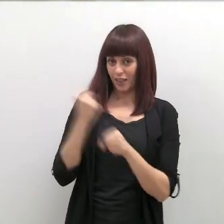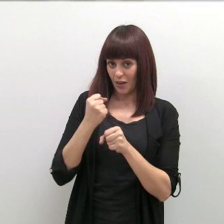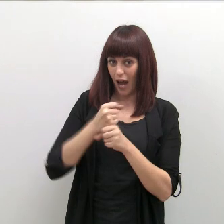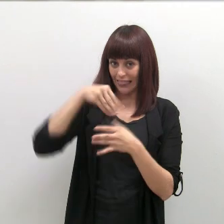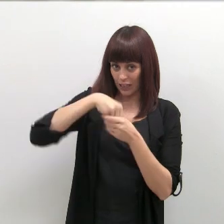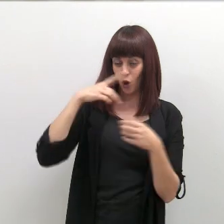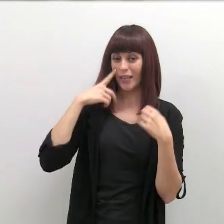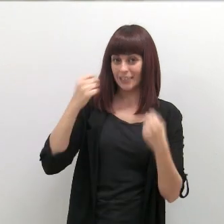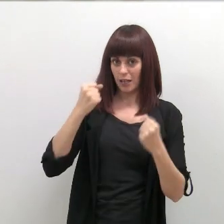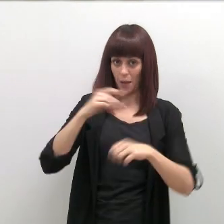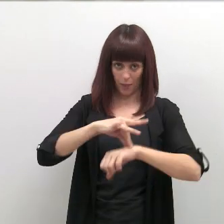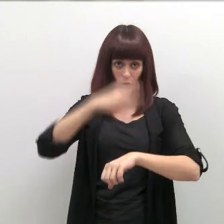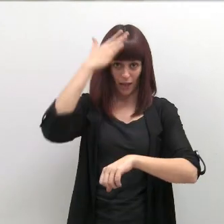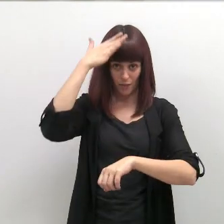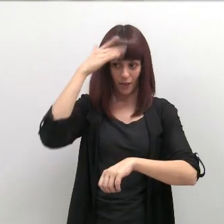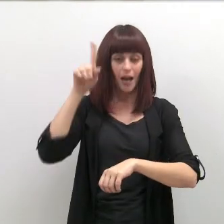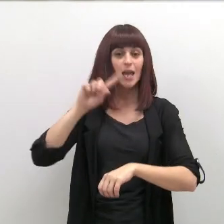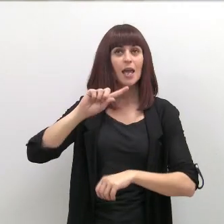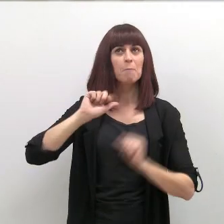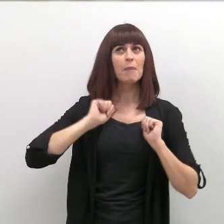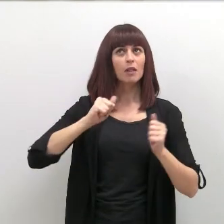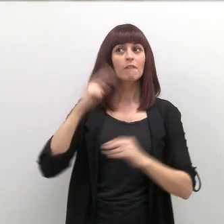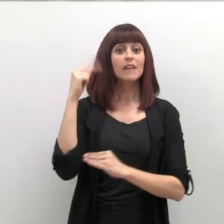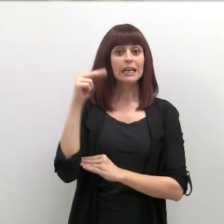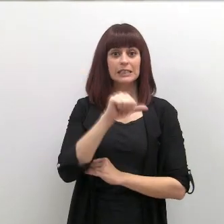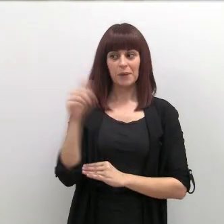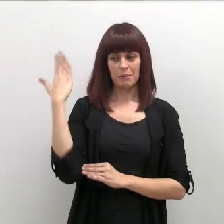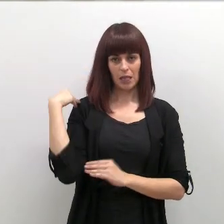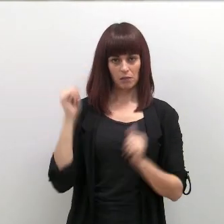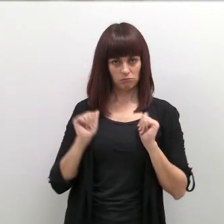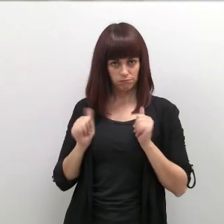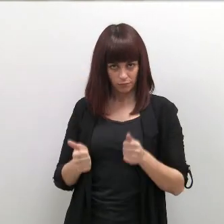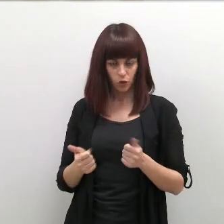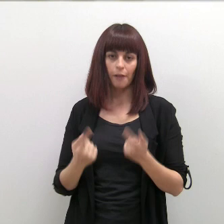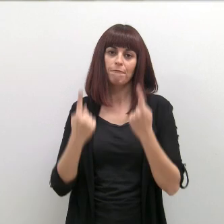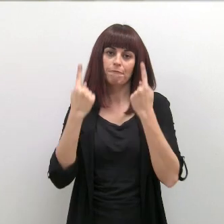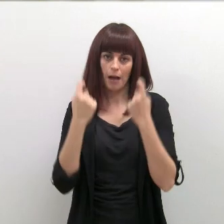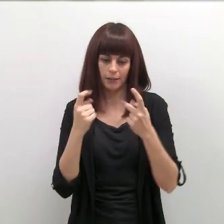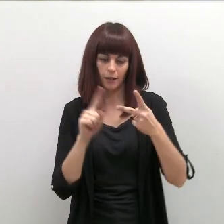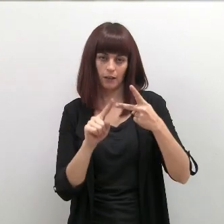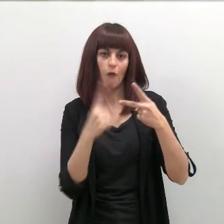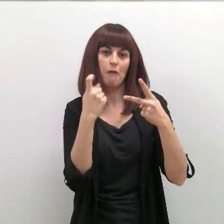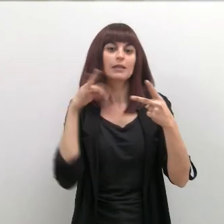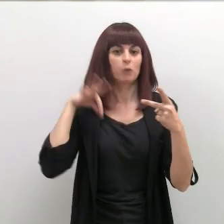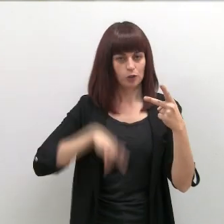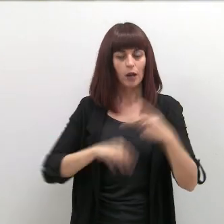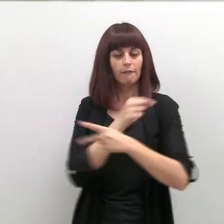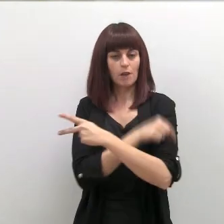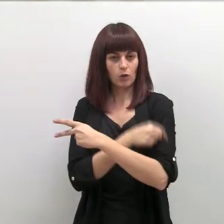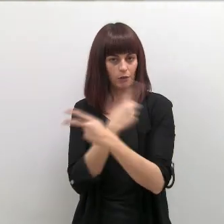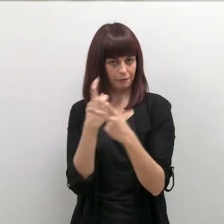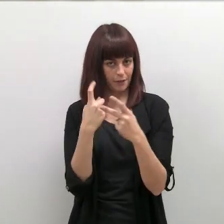se empezó, como saben, el viernes y se está en ello, con lo cual todavía hay mucho profesional que queda por vacunar,